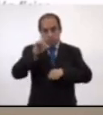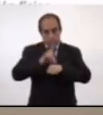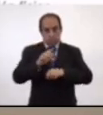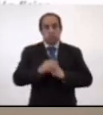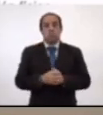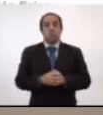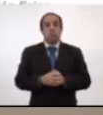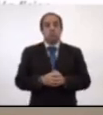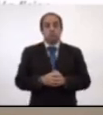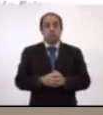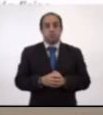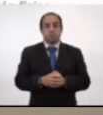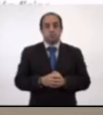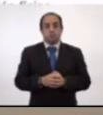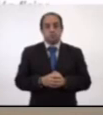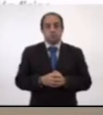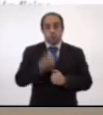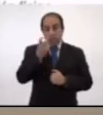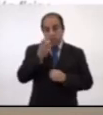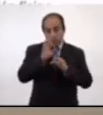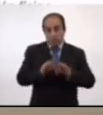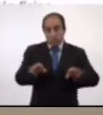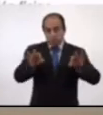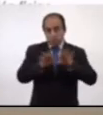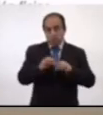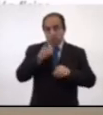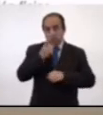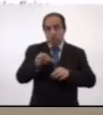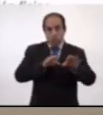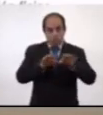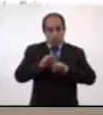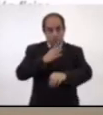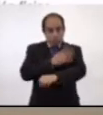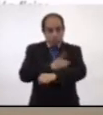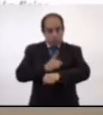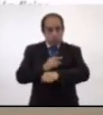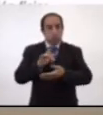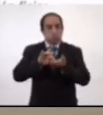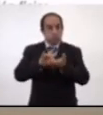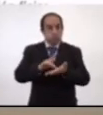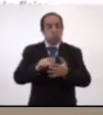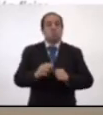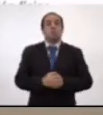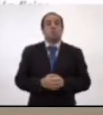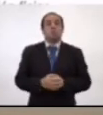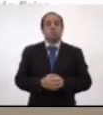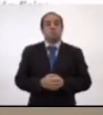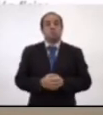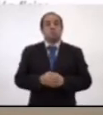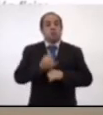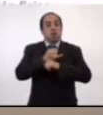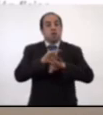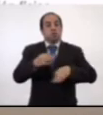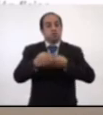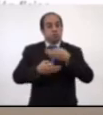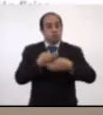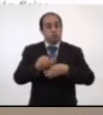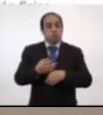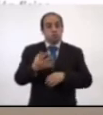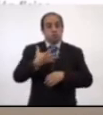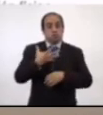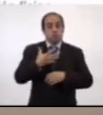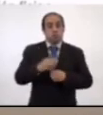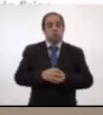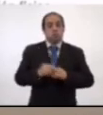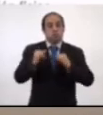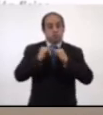días. Aquí es importante resaltar la labor de coordinación y de apoyo en toda la información que ha llevado a cabo el